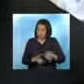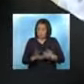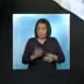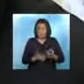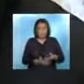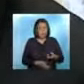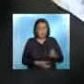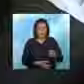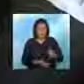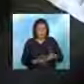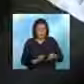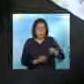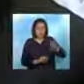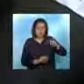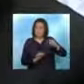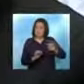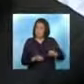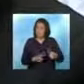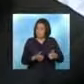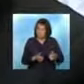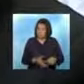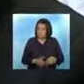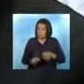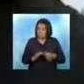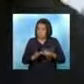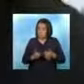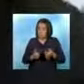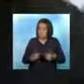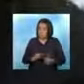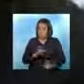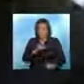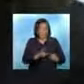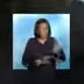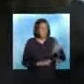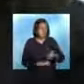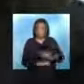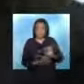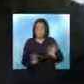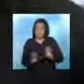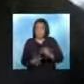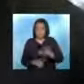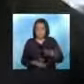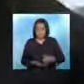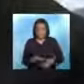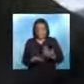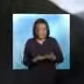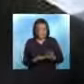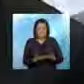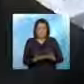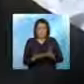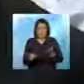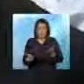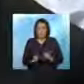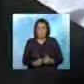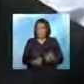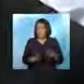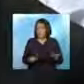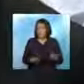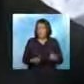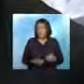patrimonial justificado en este caso en particular, y 14 no han presentado información sustentatoria o que en todo